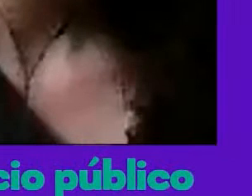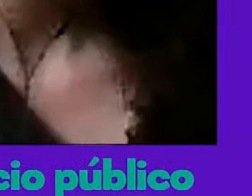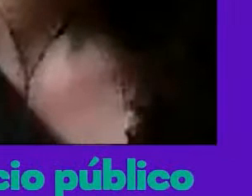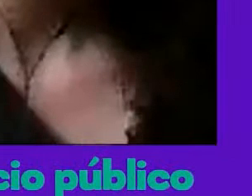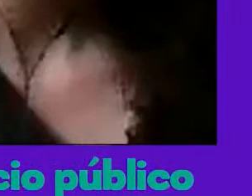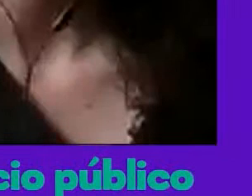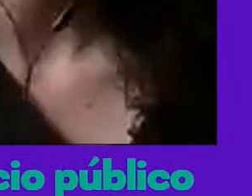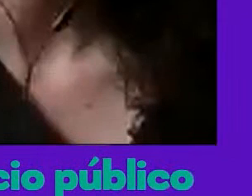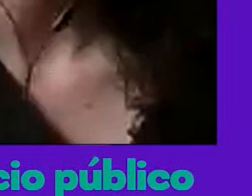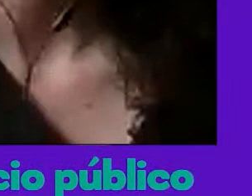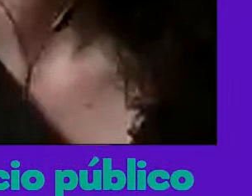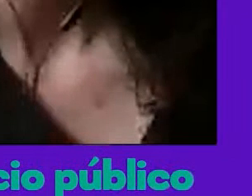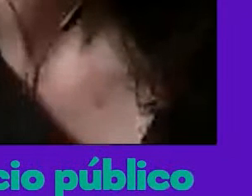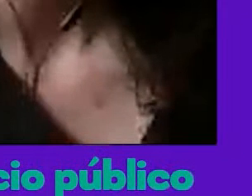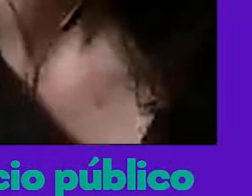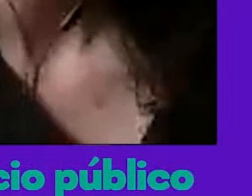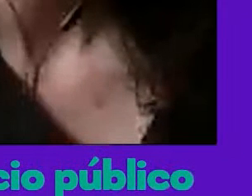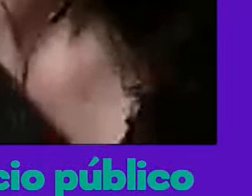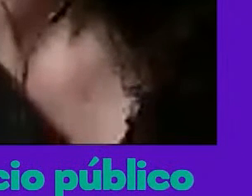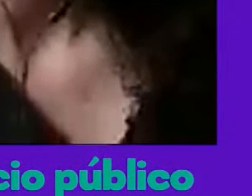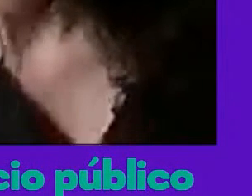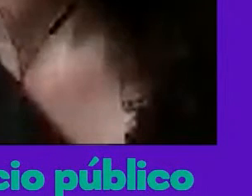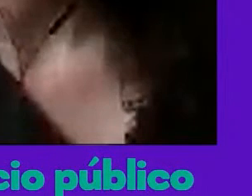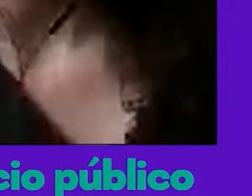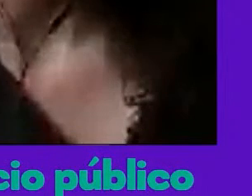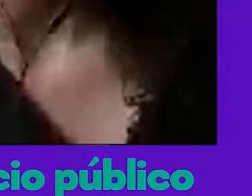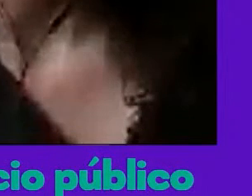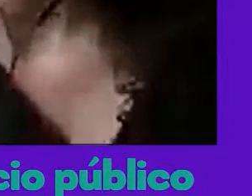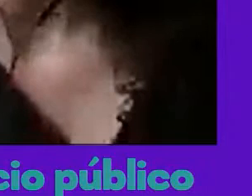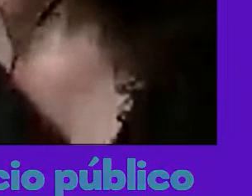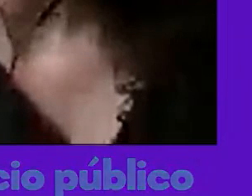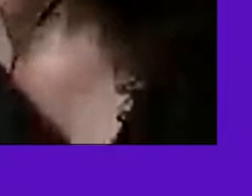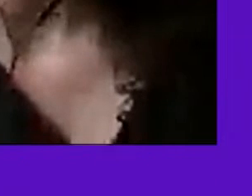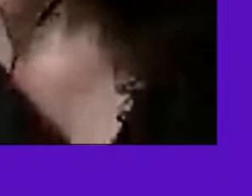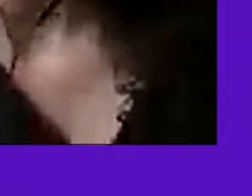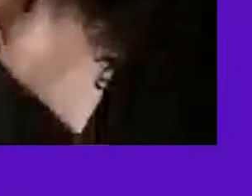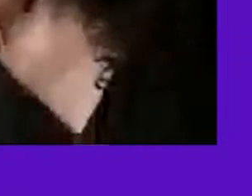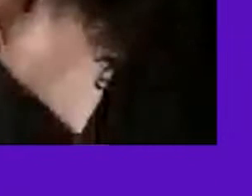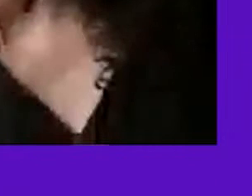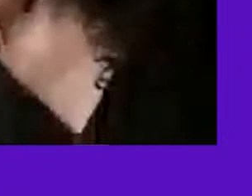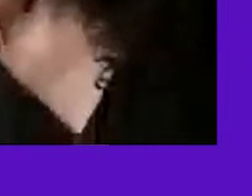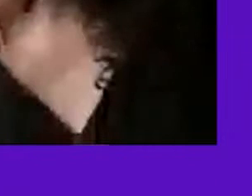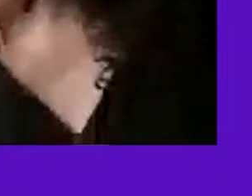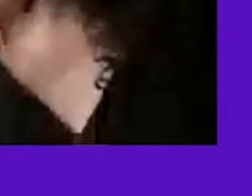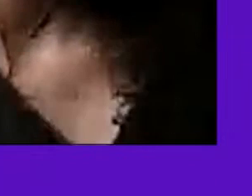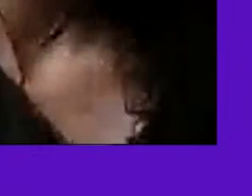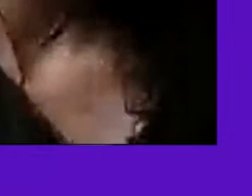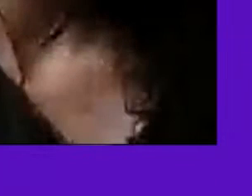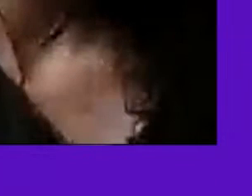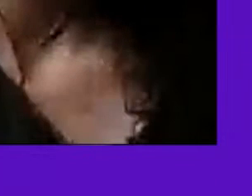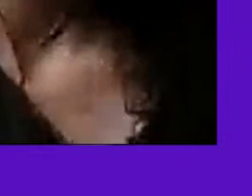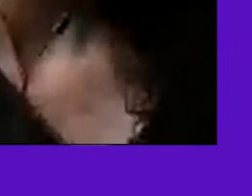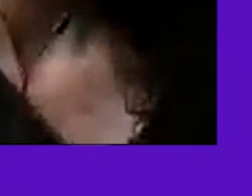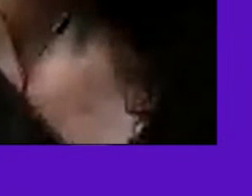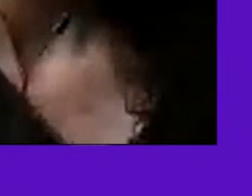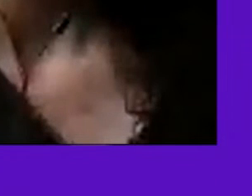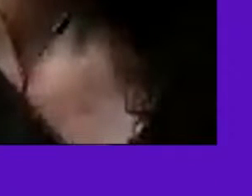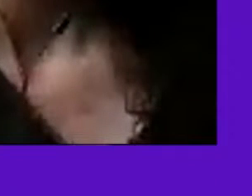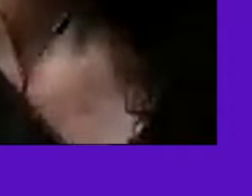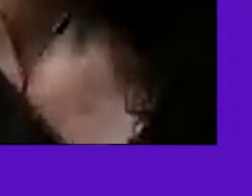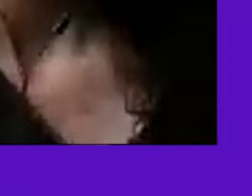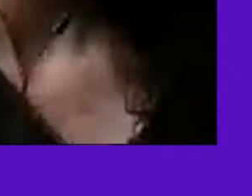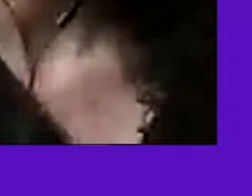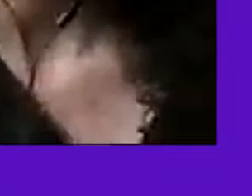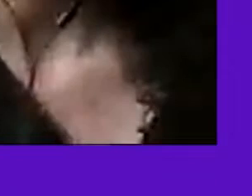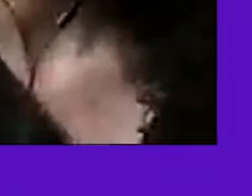su arquitectura, que también me gusta mucho. Pero sobre todo yo encuentro el arte expresado en el